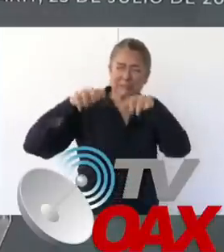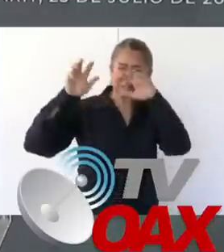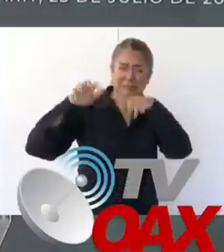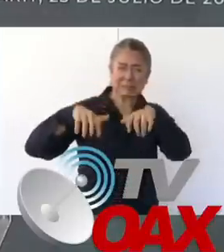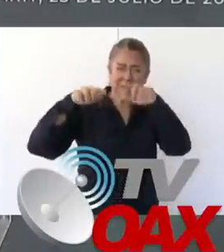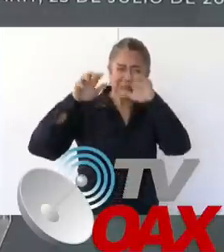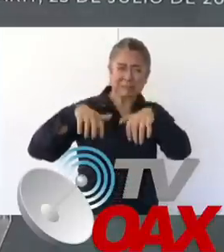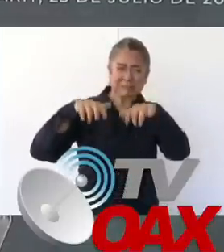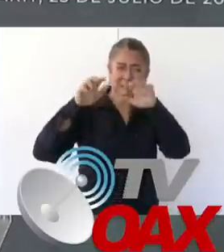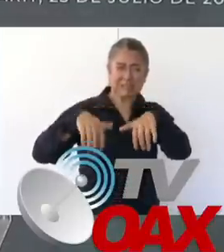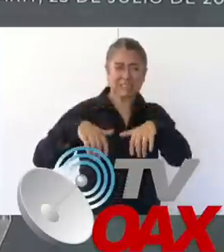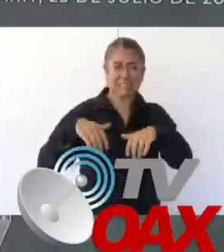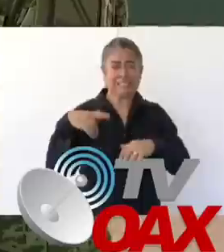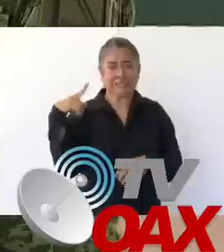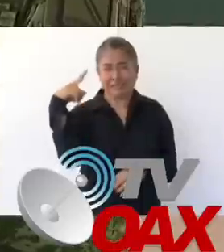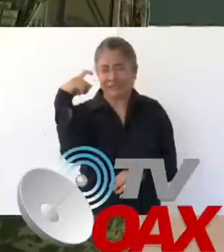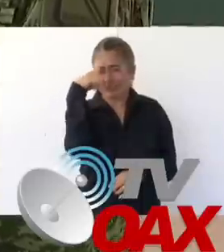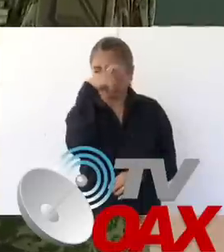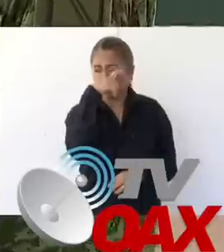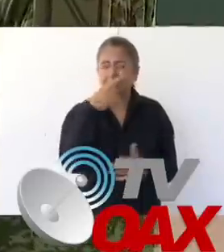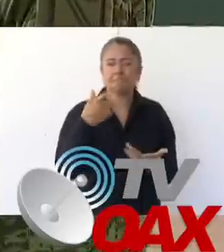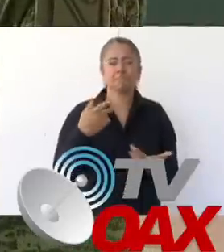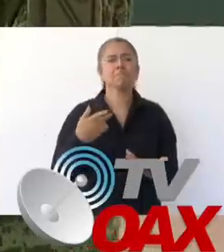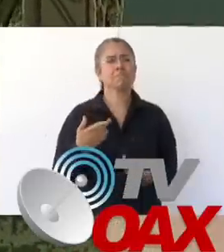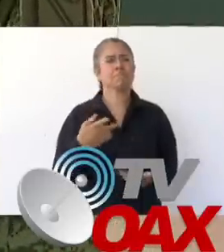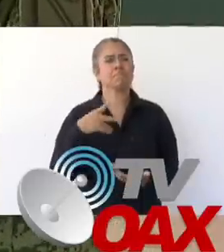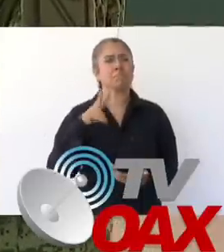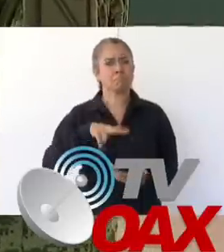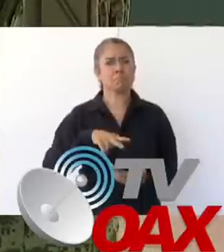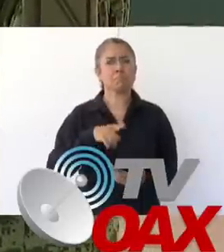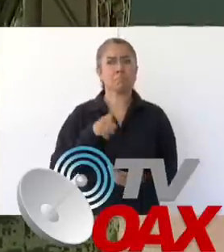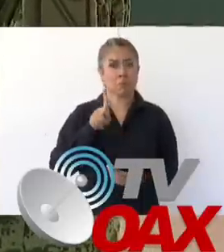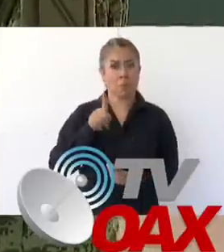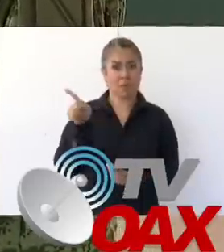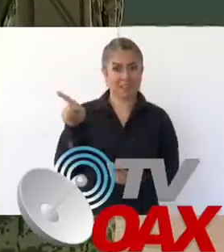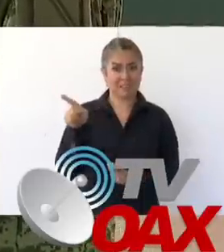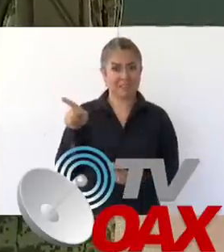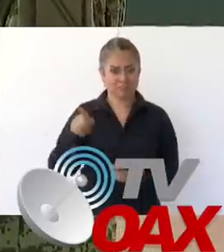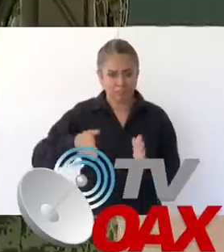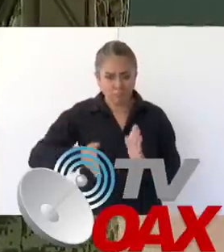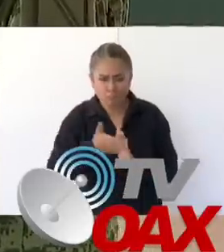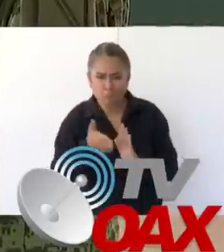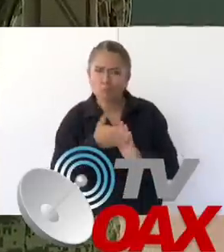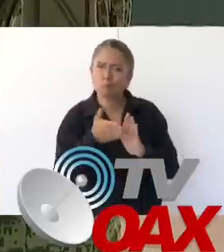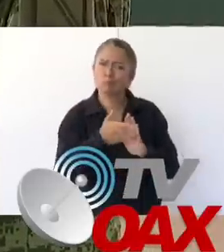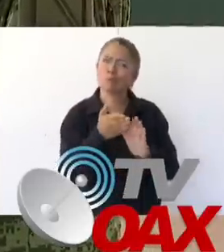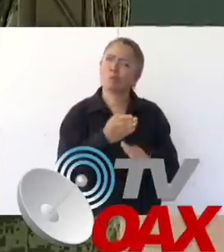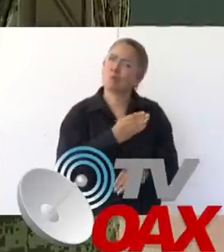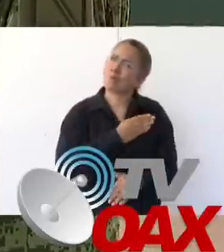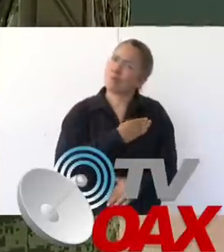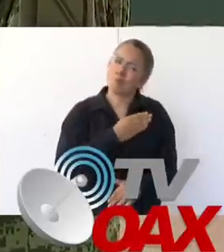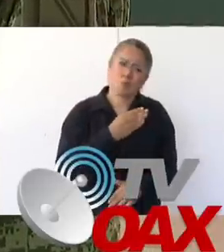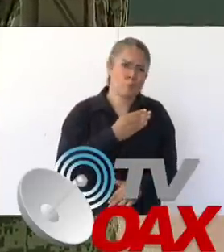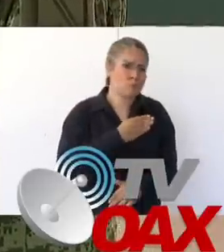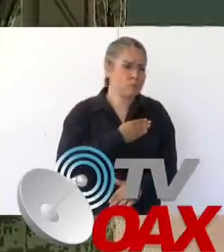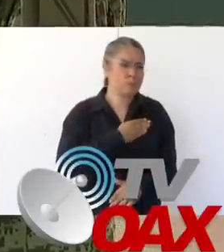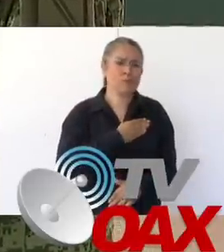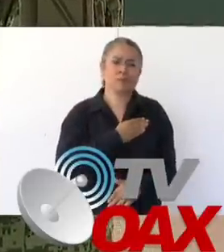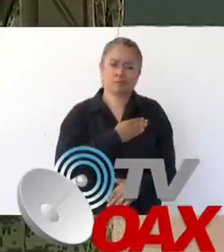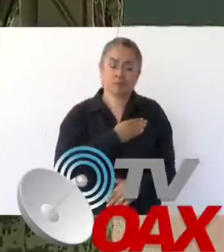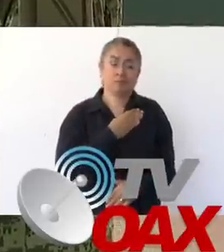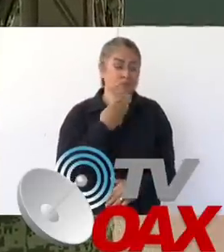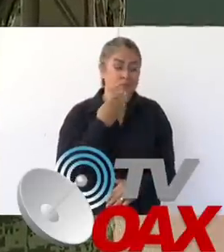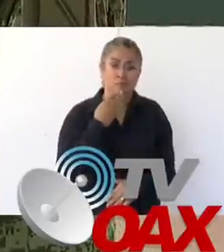el río, sino la lluvia. Entonces es una obra muy, muy noble, que va en beneficio de todos. Yo puedo decir que no hemos tenido